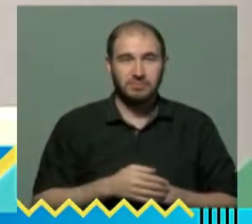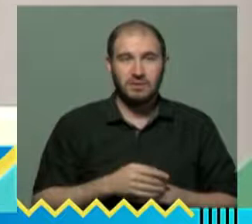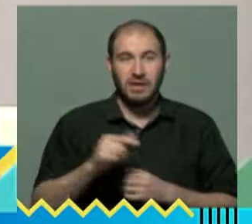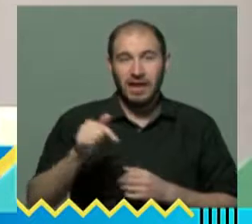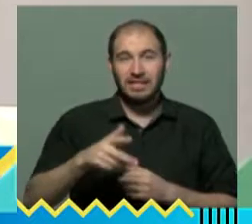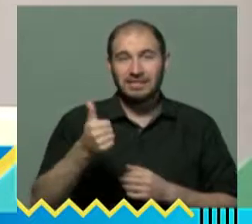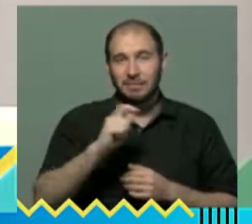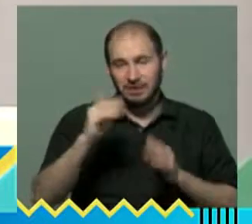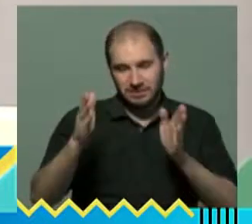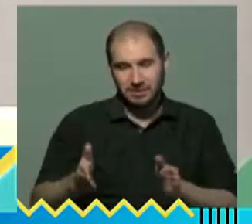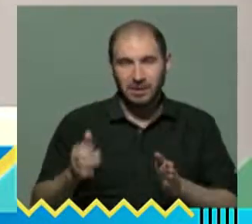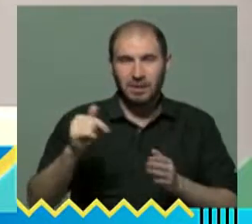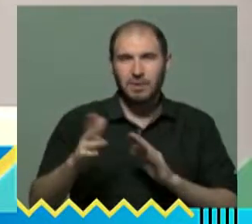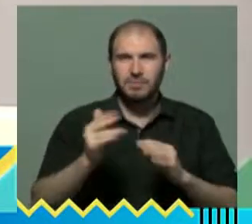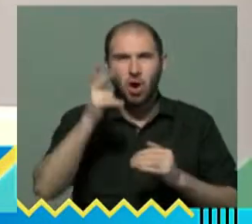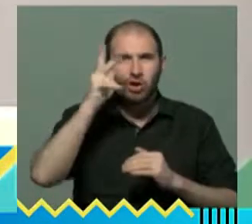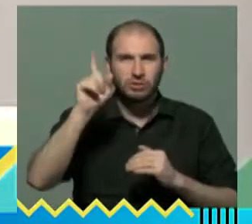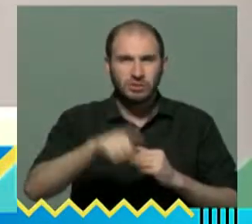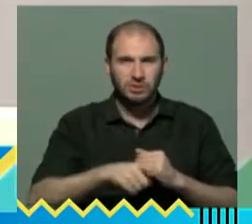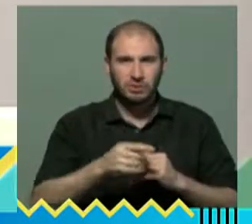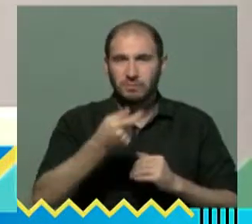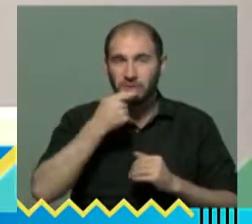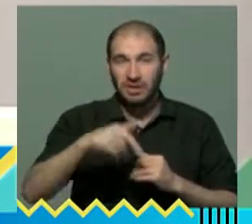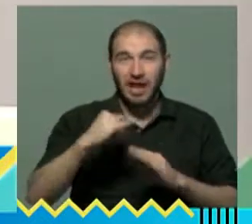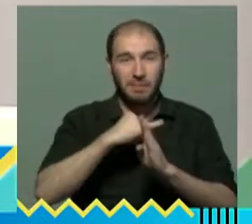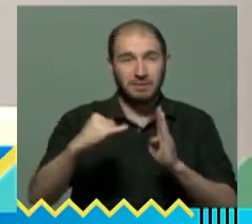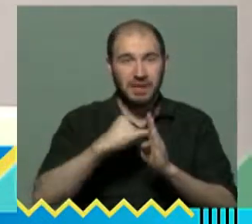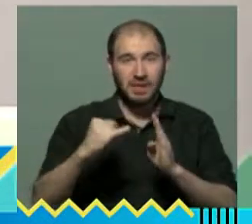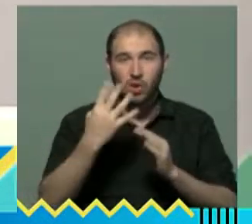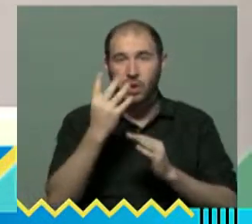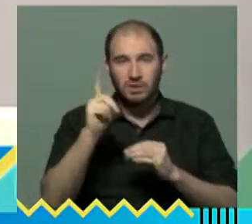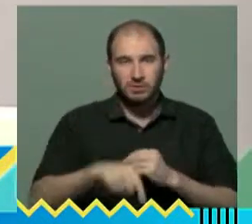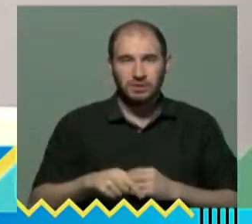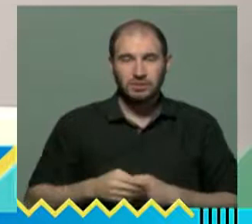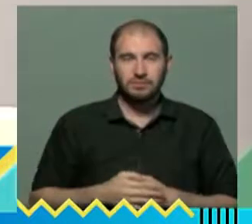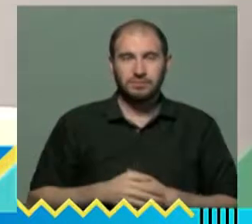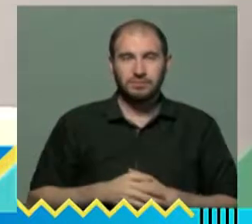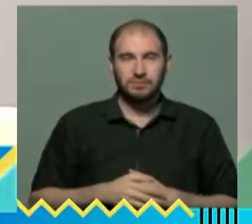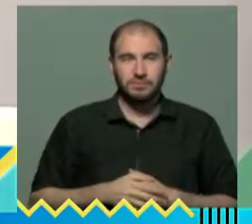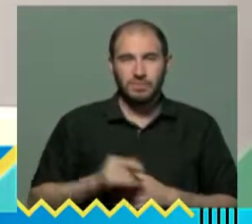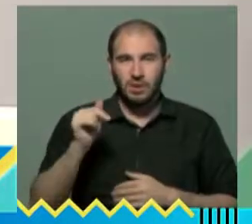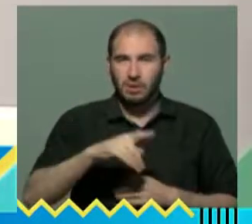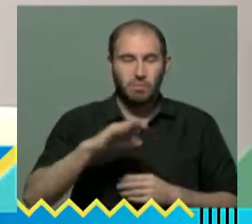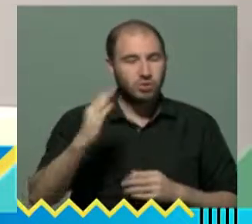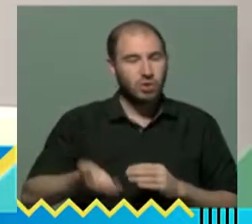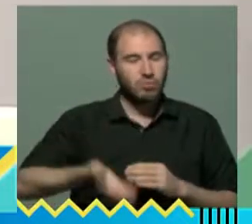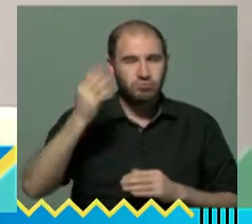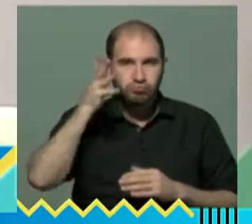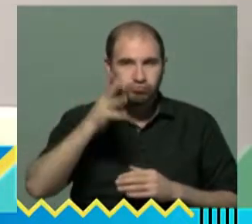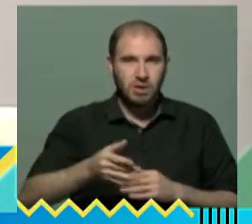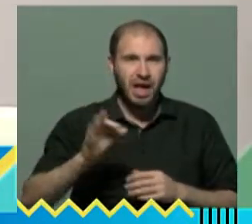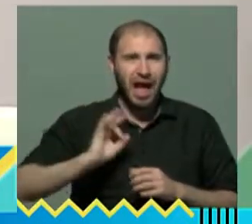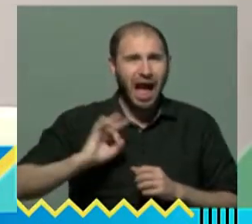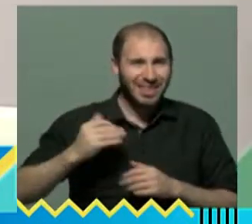este semestre ronda el 8%, en Mendoza es la mitad, es el 4%. Es un número alto. Venimos de muchos